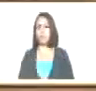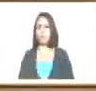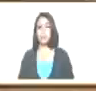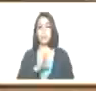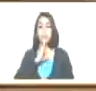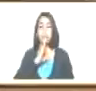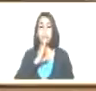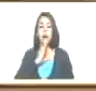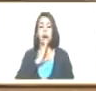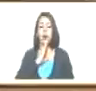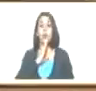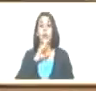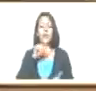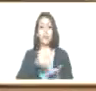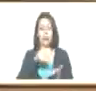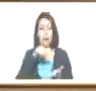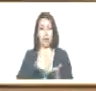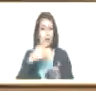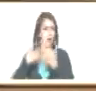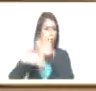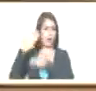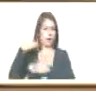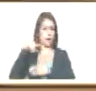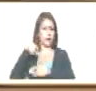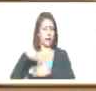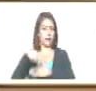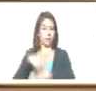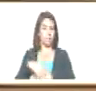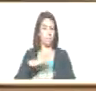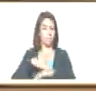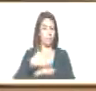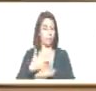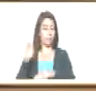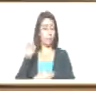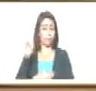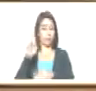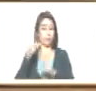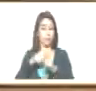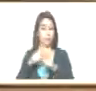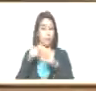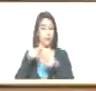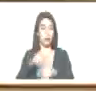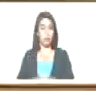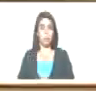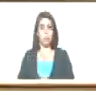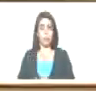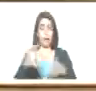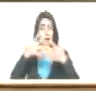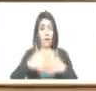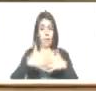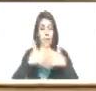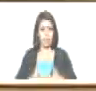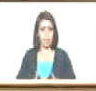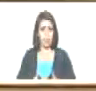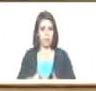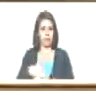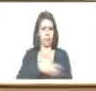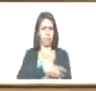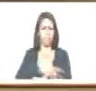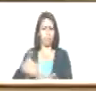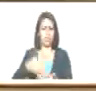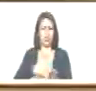habían endeudado a costa de la República, que los empresarios, que los multimillonarios